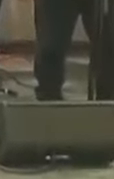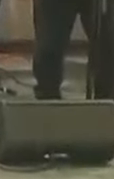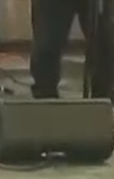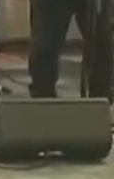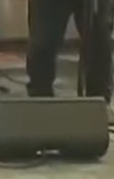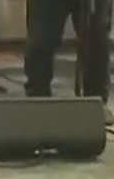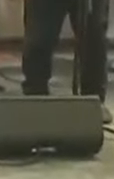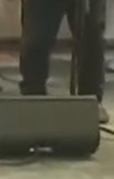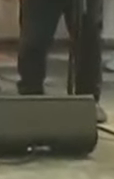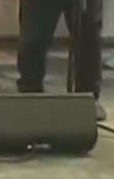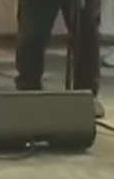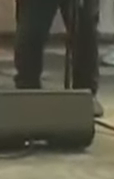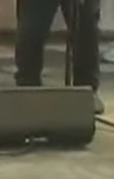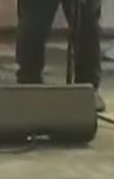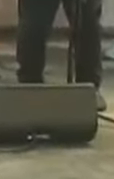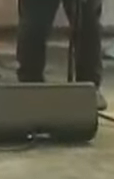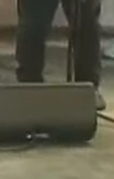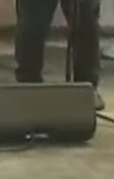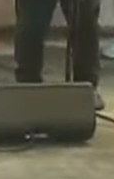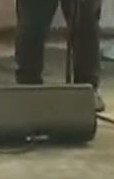quiero.